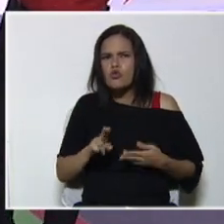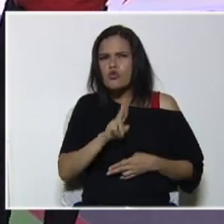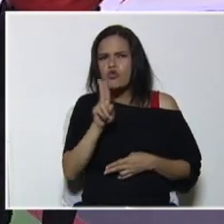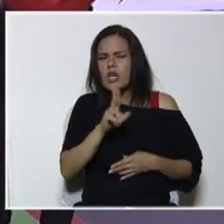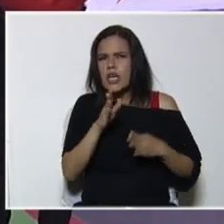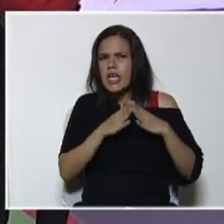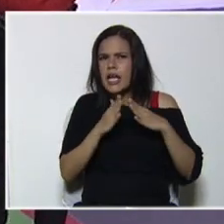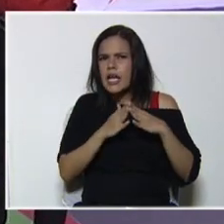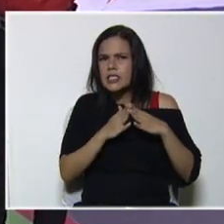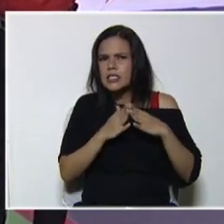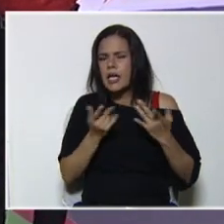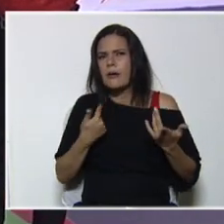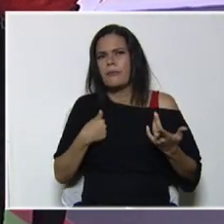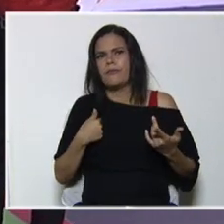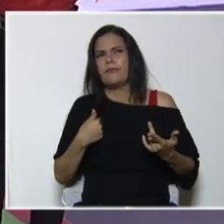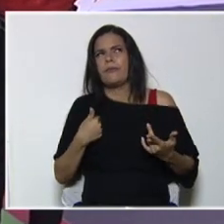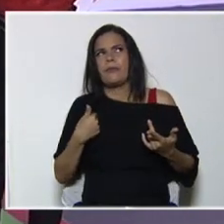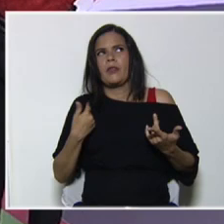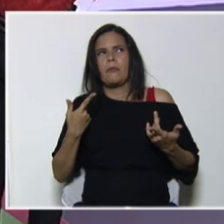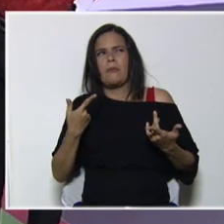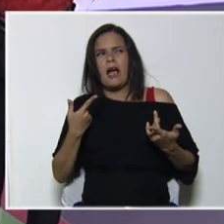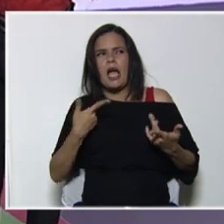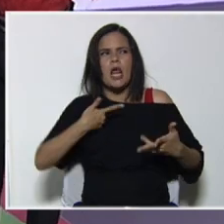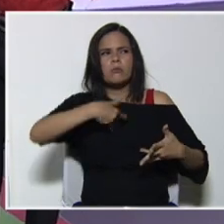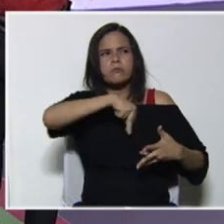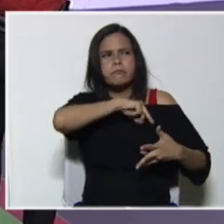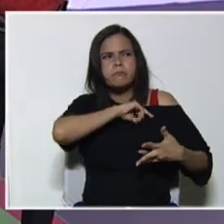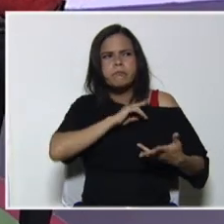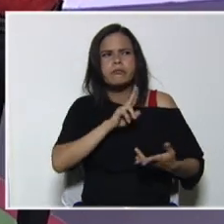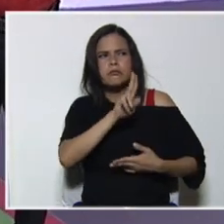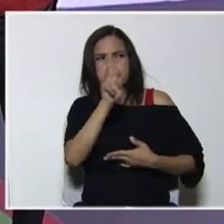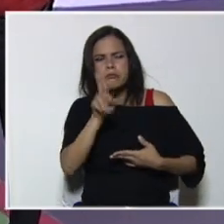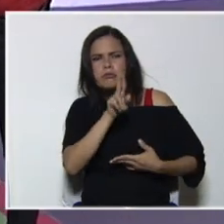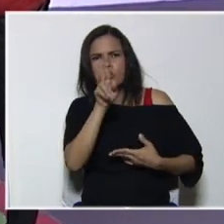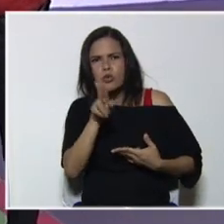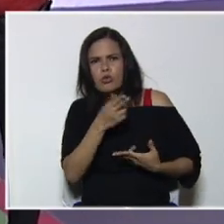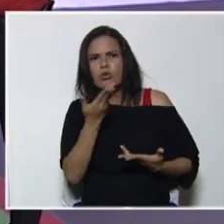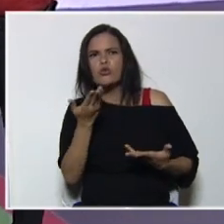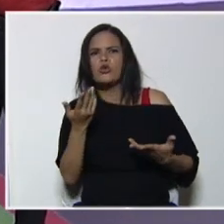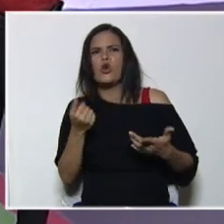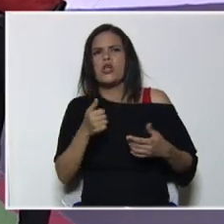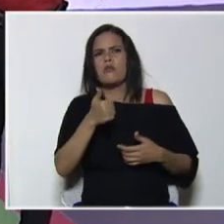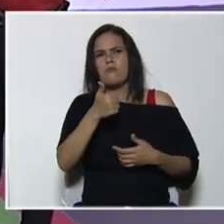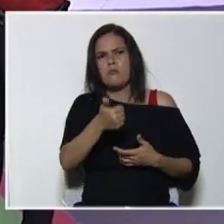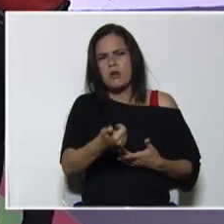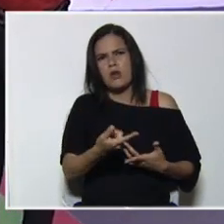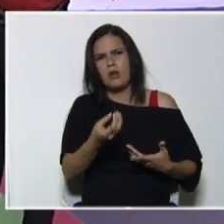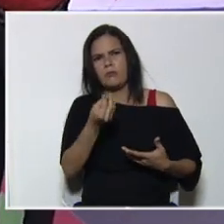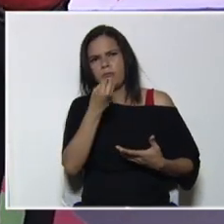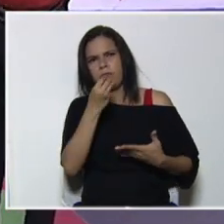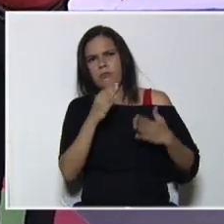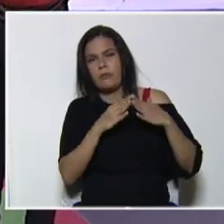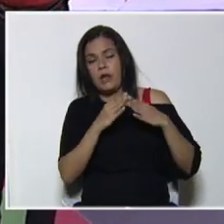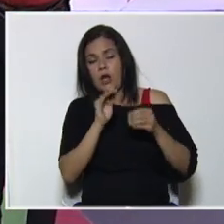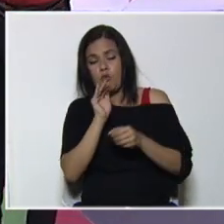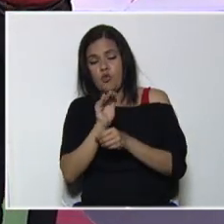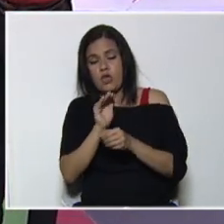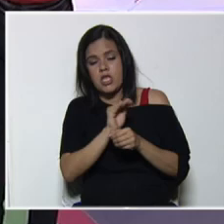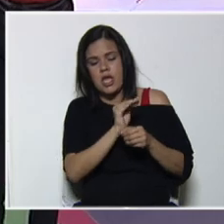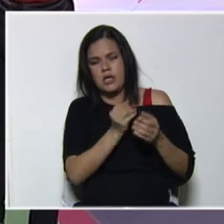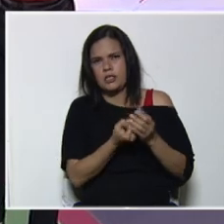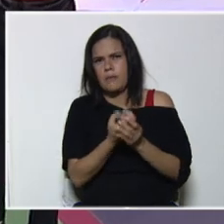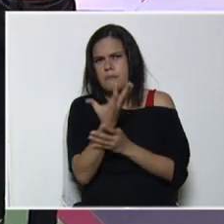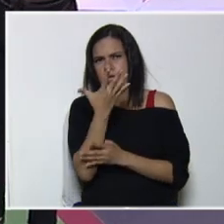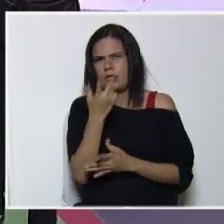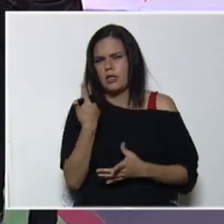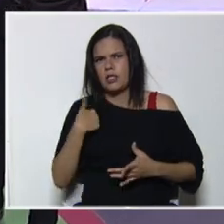ellos podemos utilizar materiales reutilizables y lo podemos hacer, por supuesto, desde el hogar para cuidar esas hermosas plantas que tenemos en